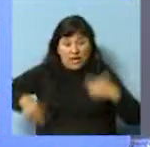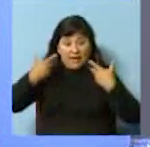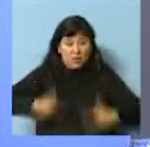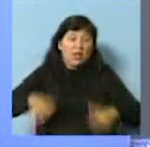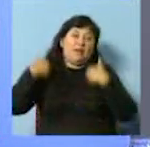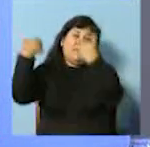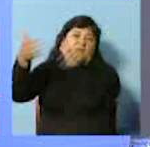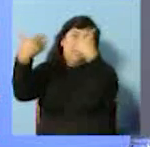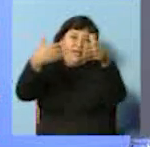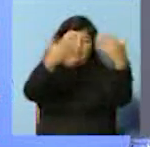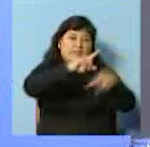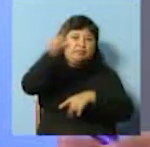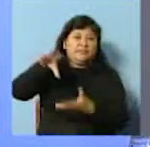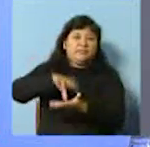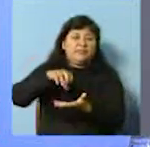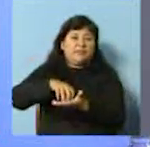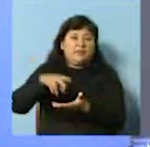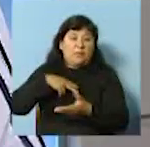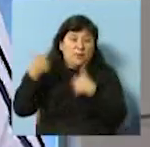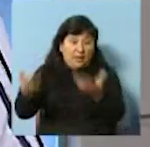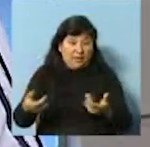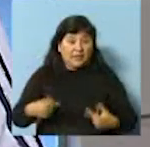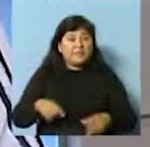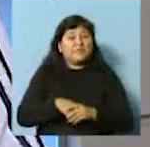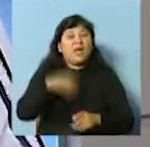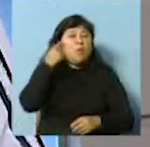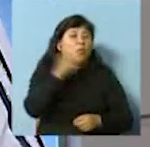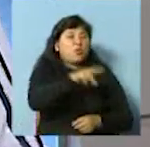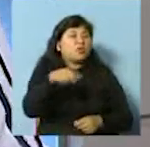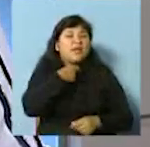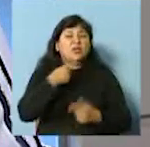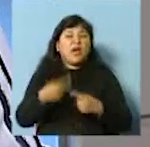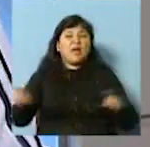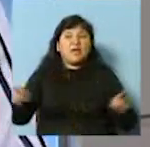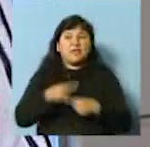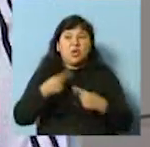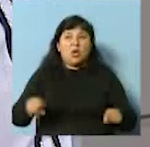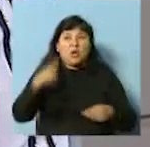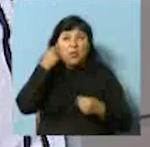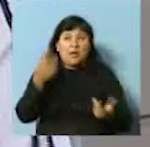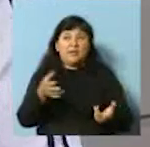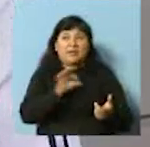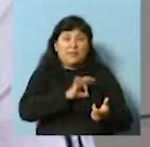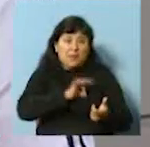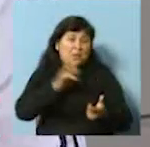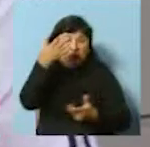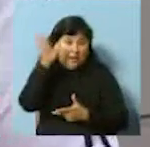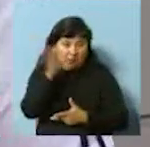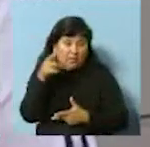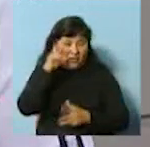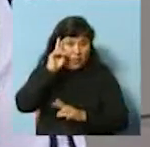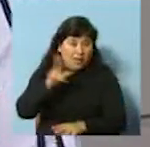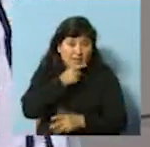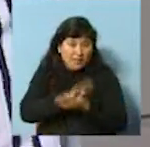perfecto pero para redondear porque la gente de la izquierda no canta el himno no respeta los símbolos patrios independientemente de la actitud